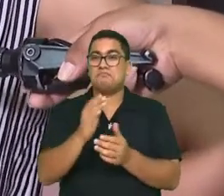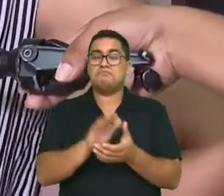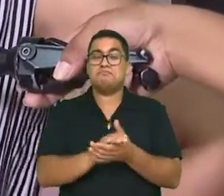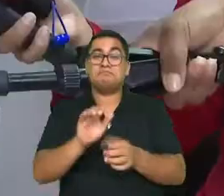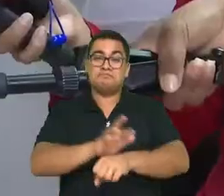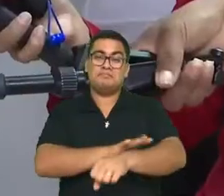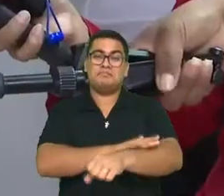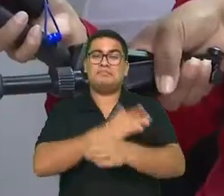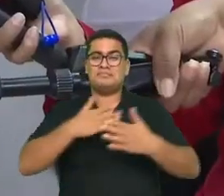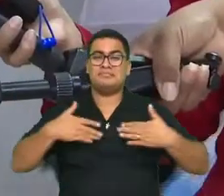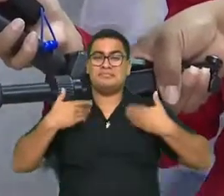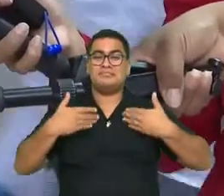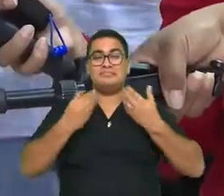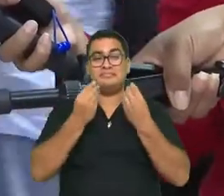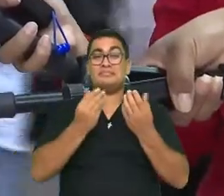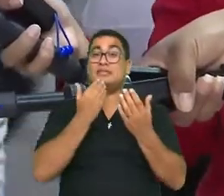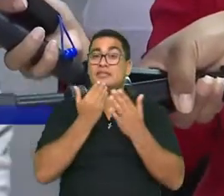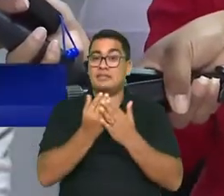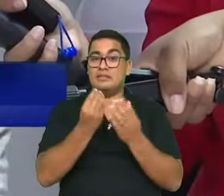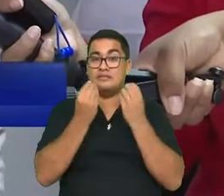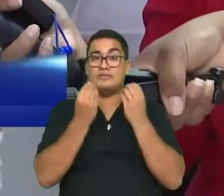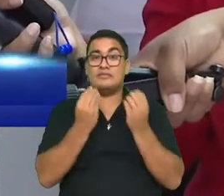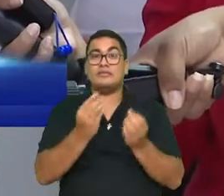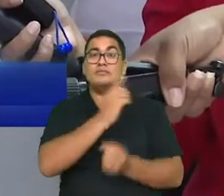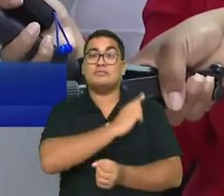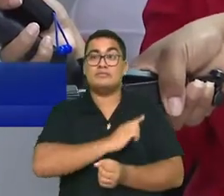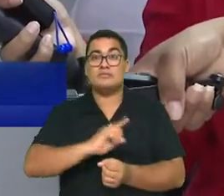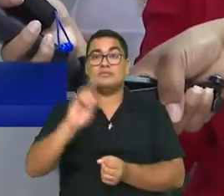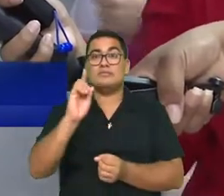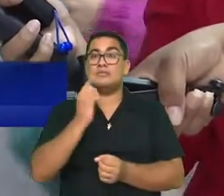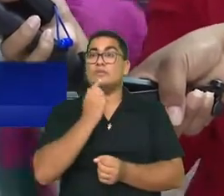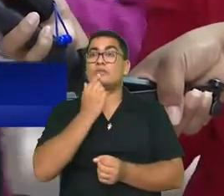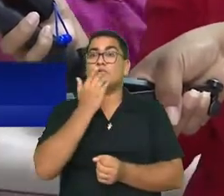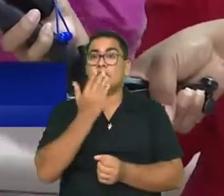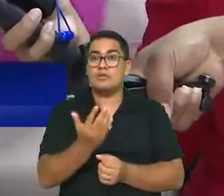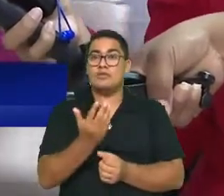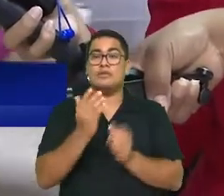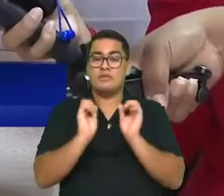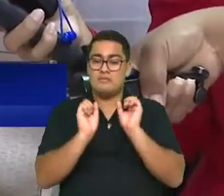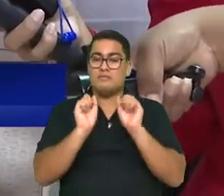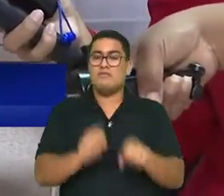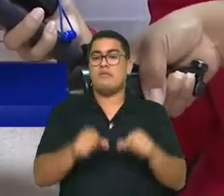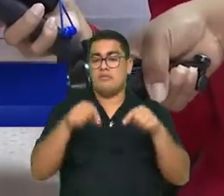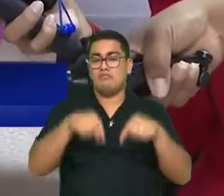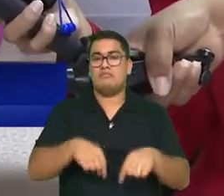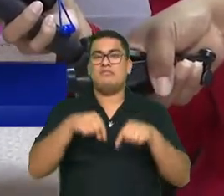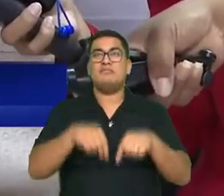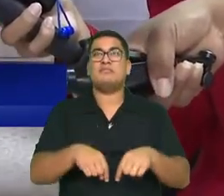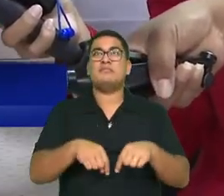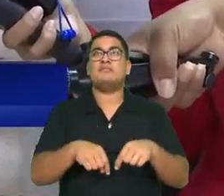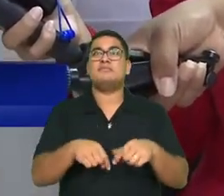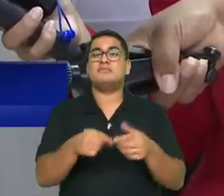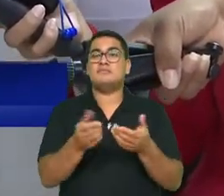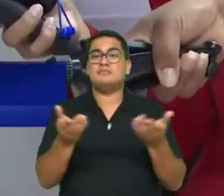muy contentos. Le damos gracias primeramente a Dios por llegar hasta este momento